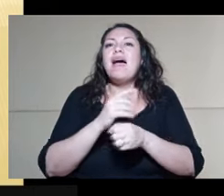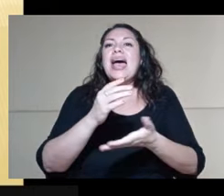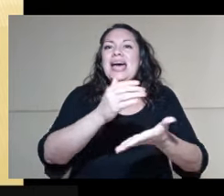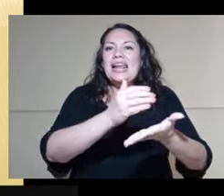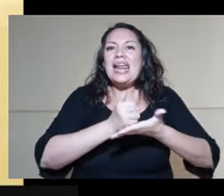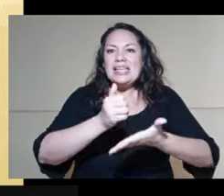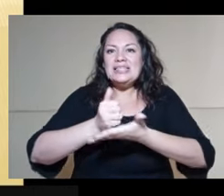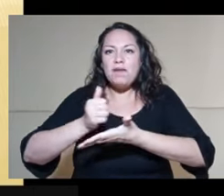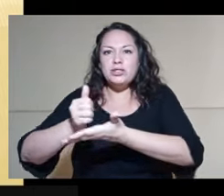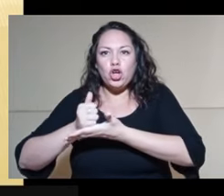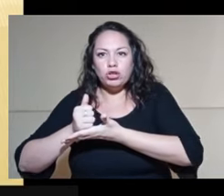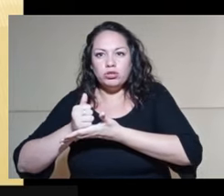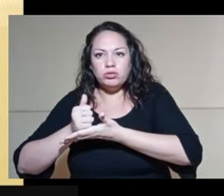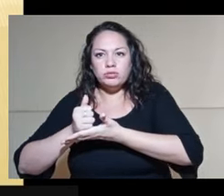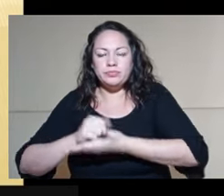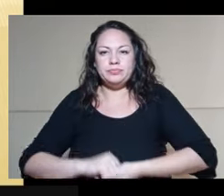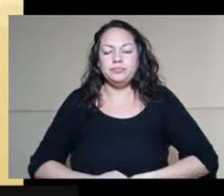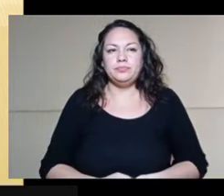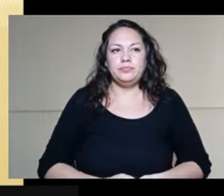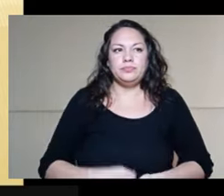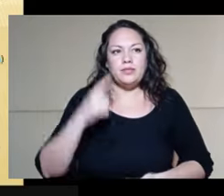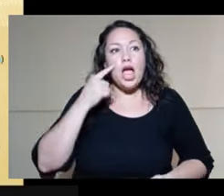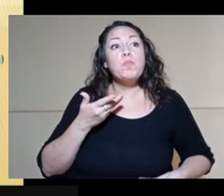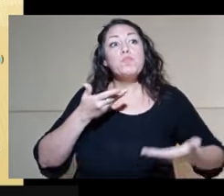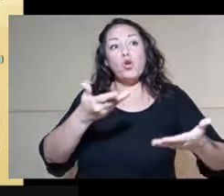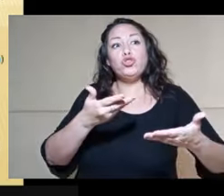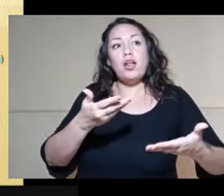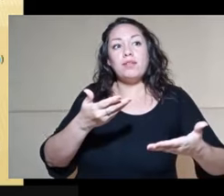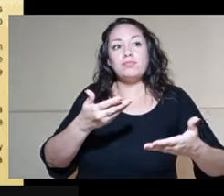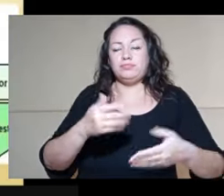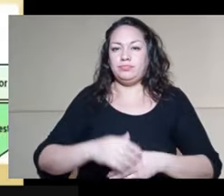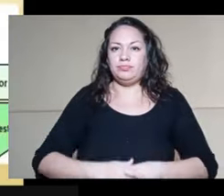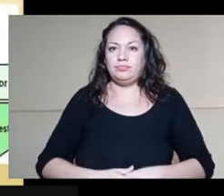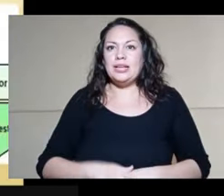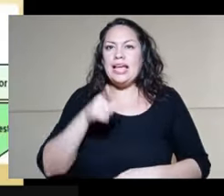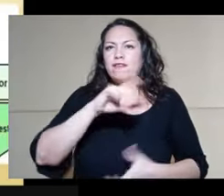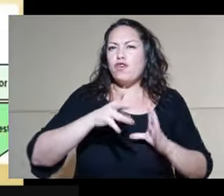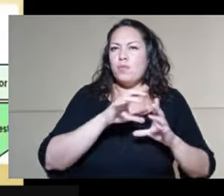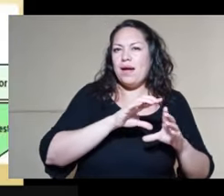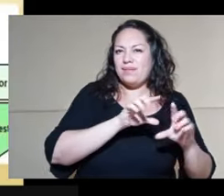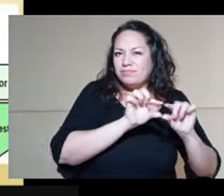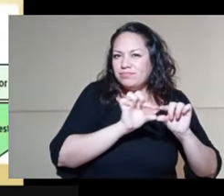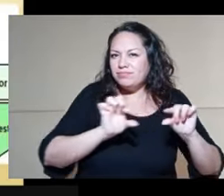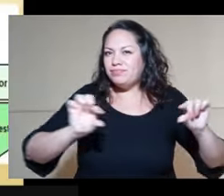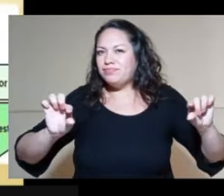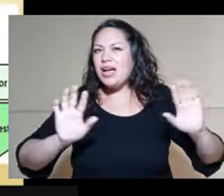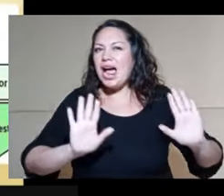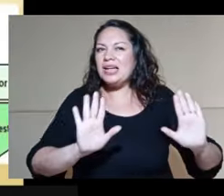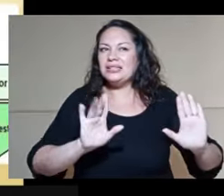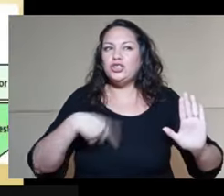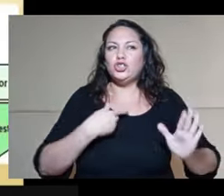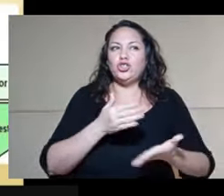vía es el receptor. Fíjense, yo acá les voy a mostrar esto. Esta es la vía.